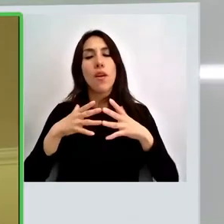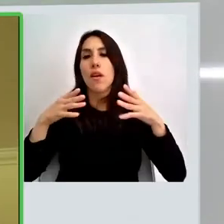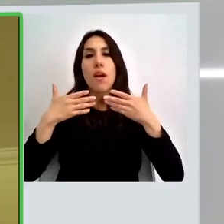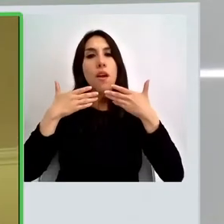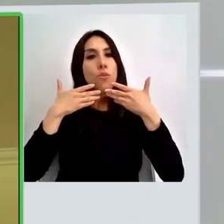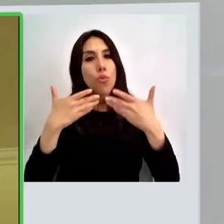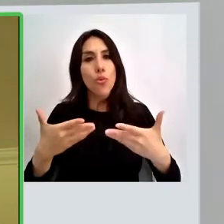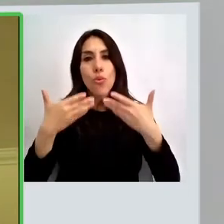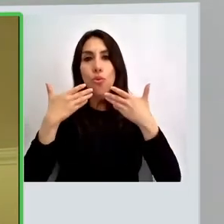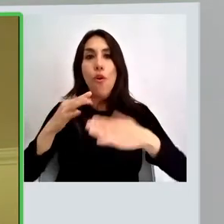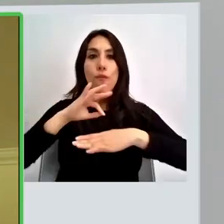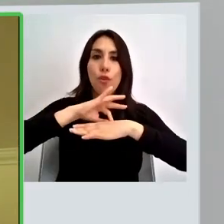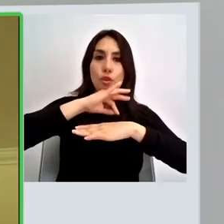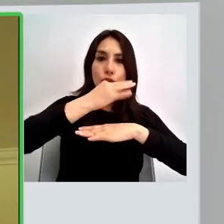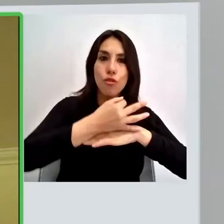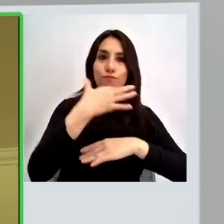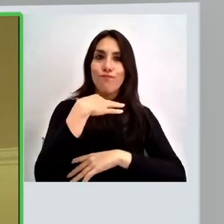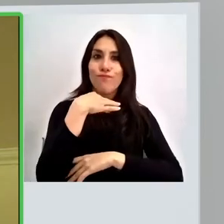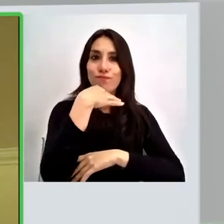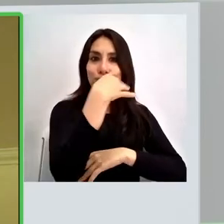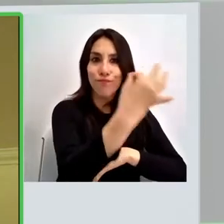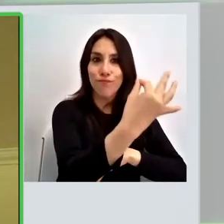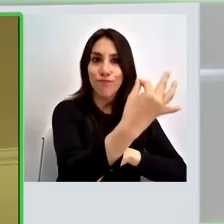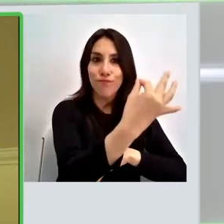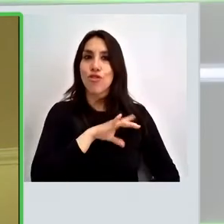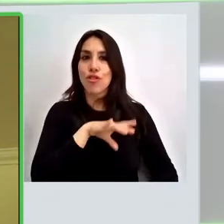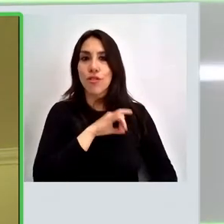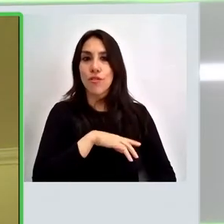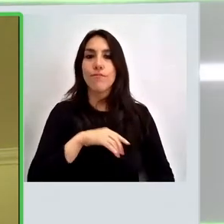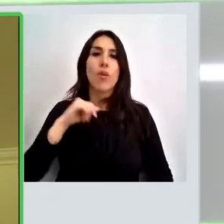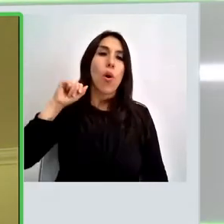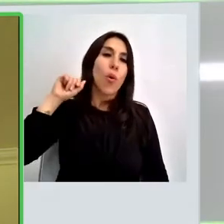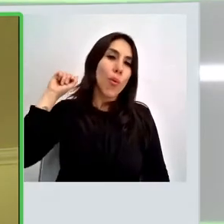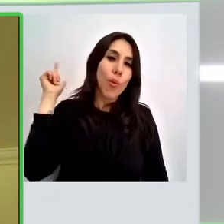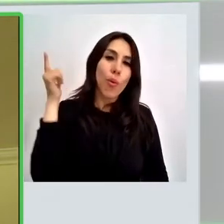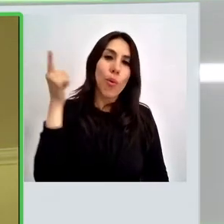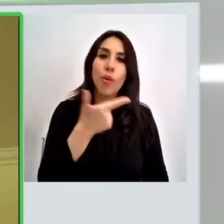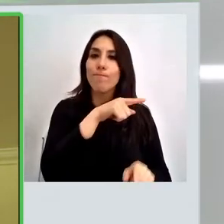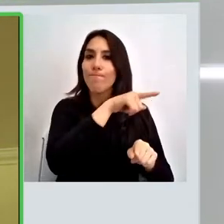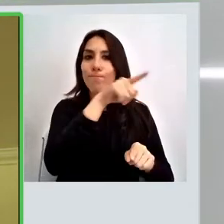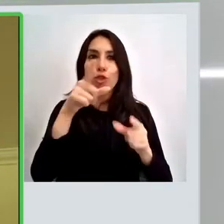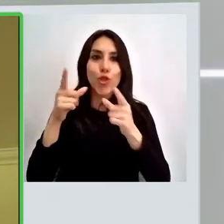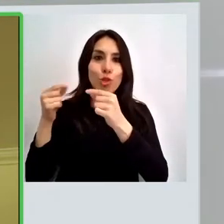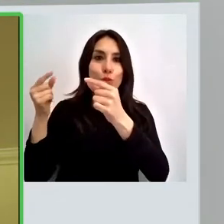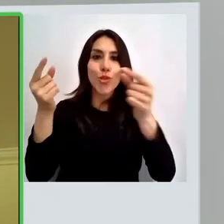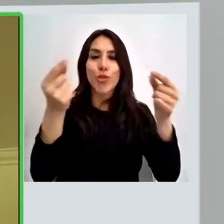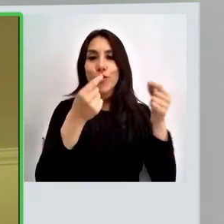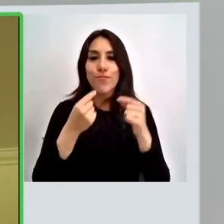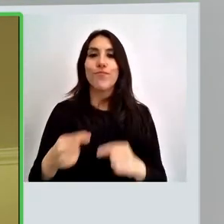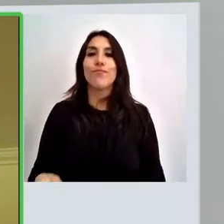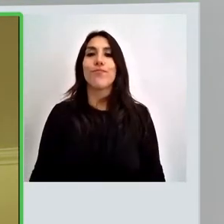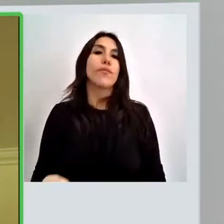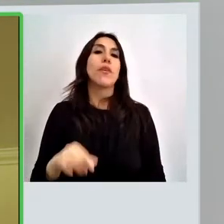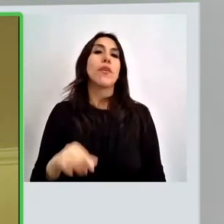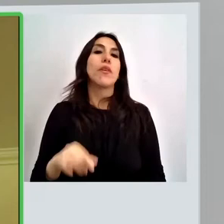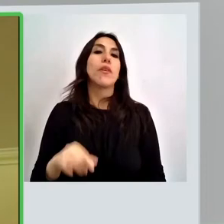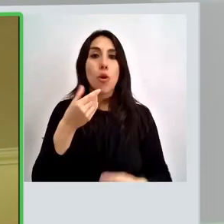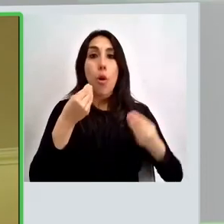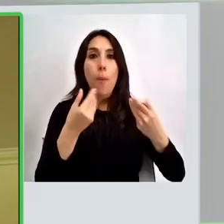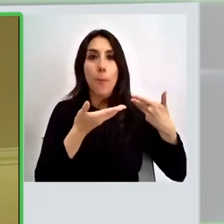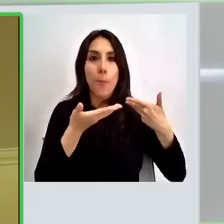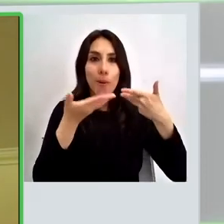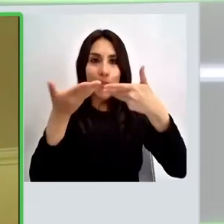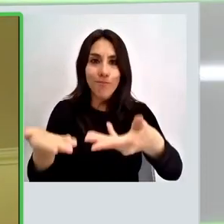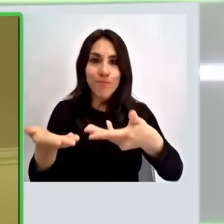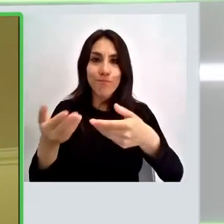descubre me en chile por todo lo que ustedes han hecho también darle la bienvenida a mis otros compañeros